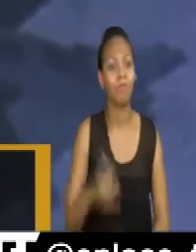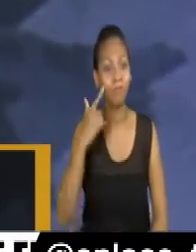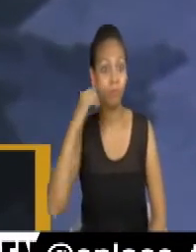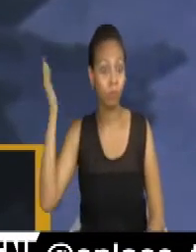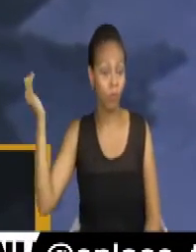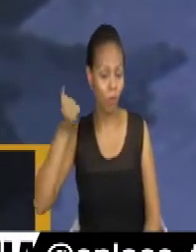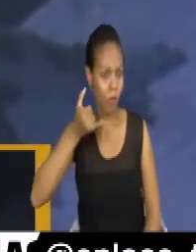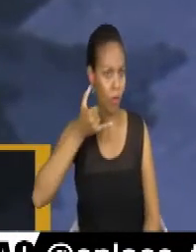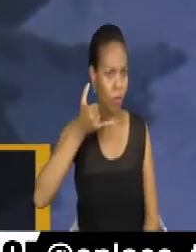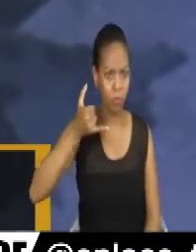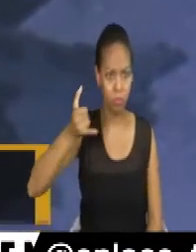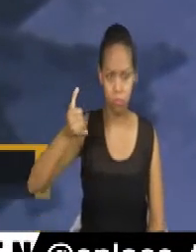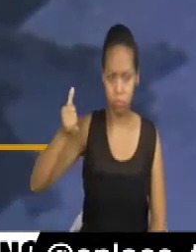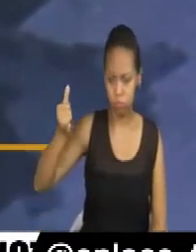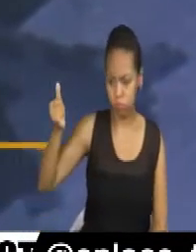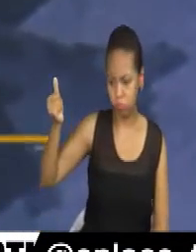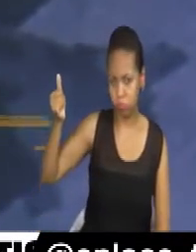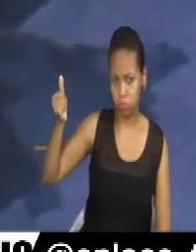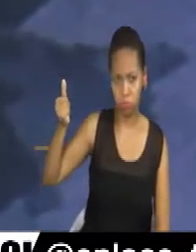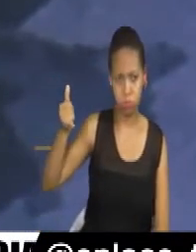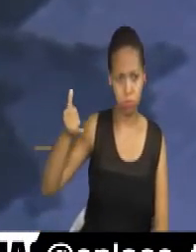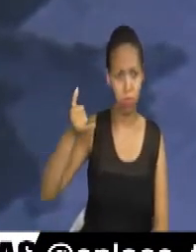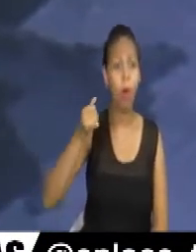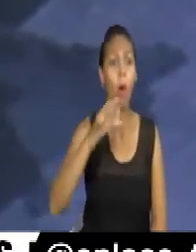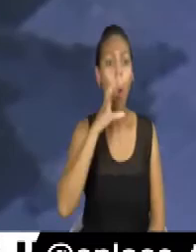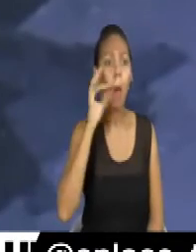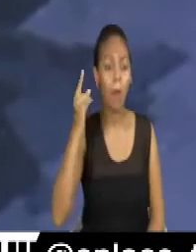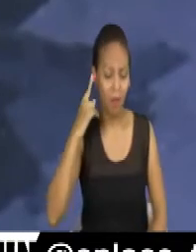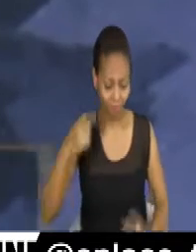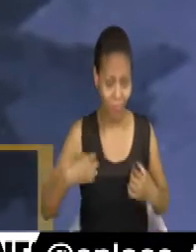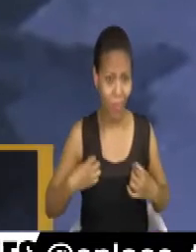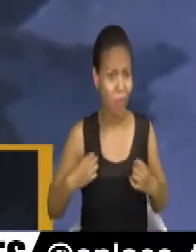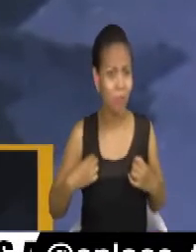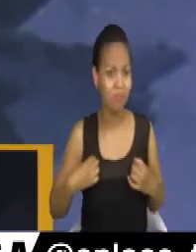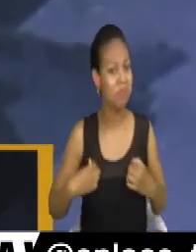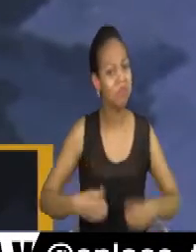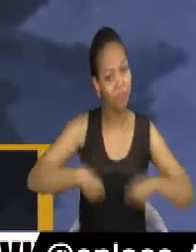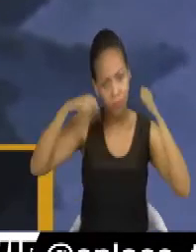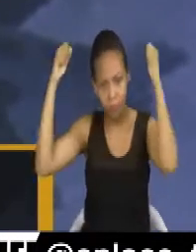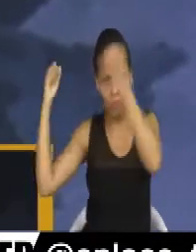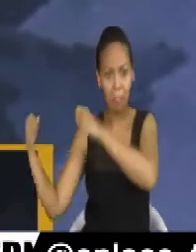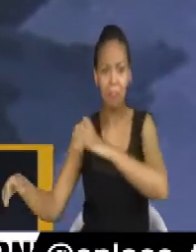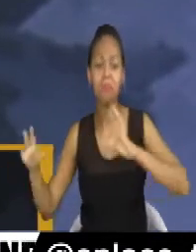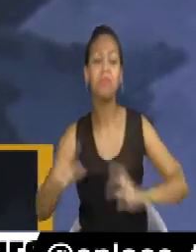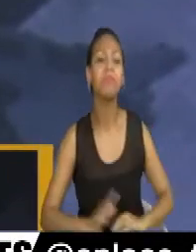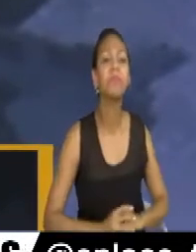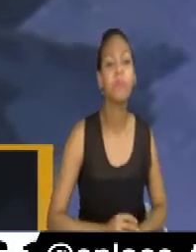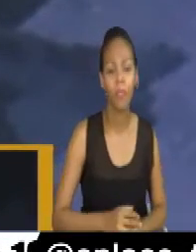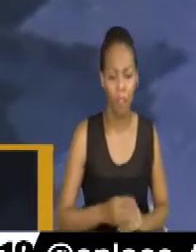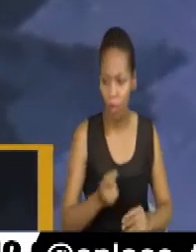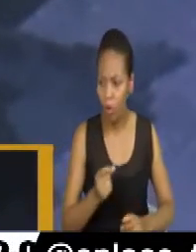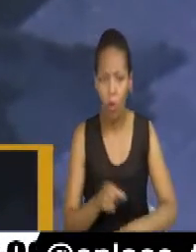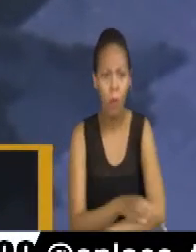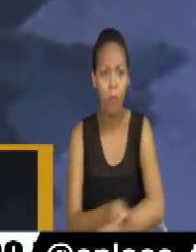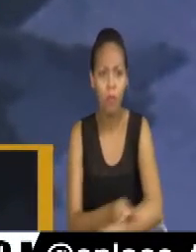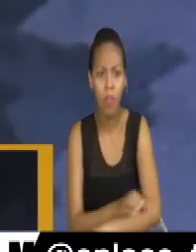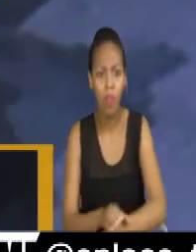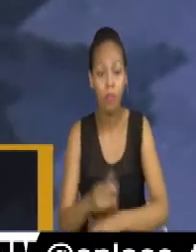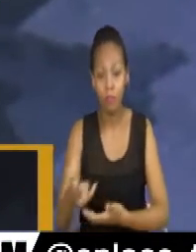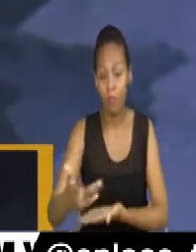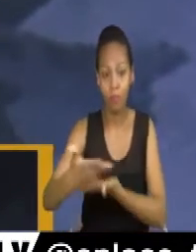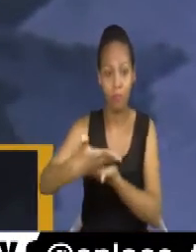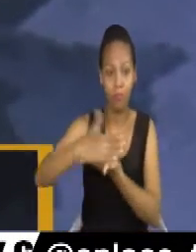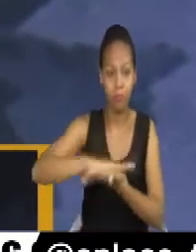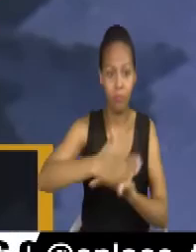seguridad se ve el momento en el que el sujeto descamisado empieza a recoger uno a uno los computadores portátiles de los